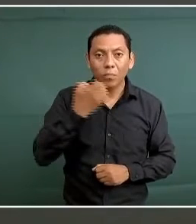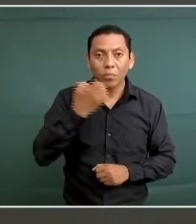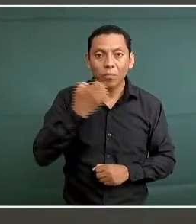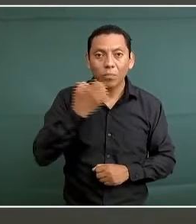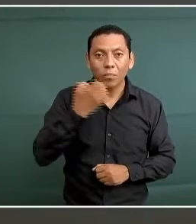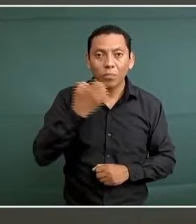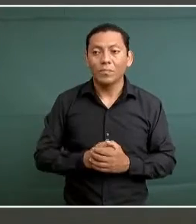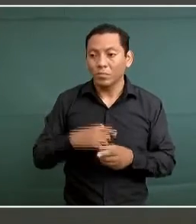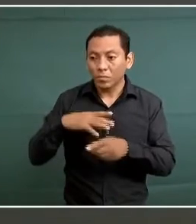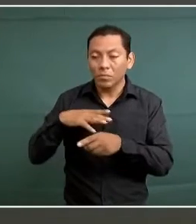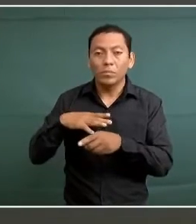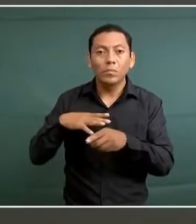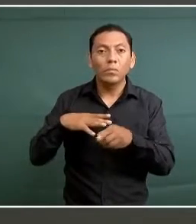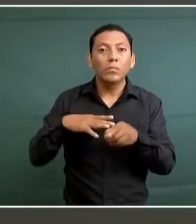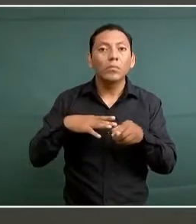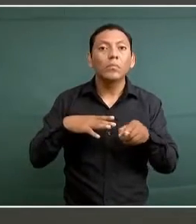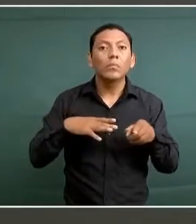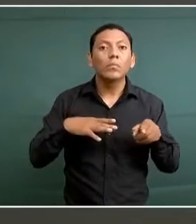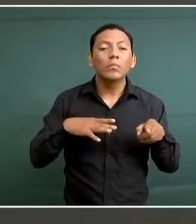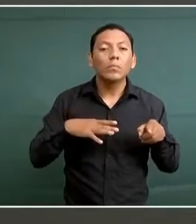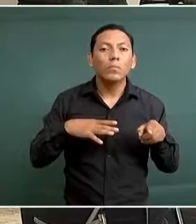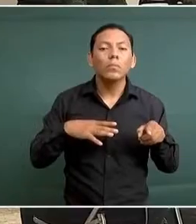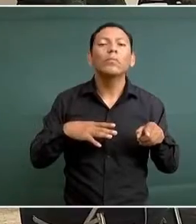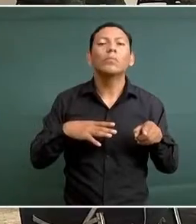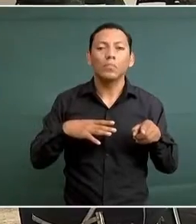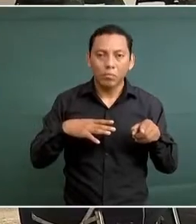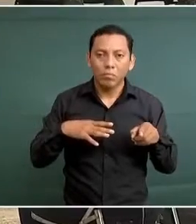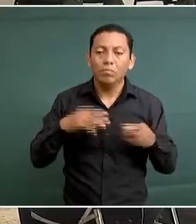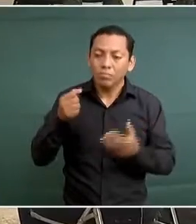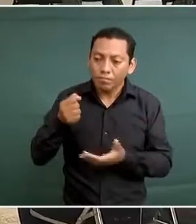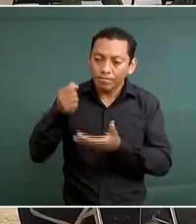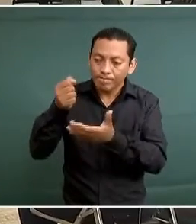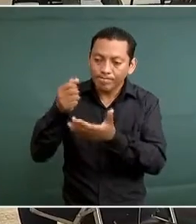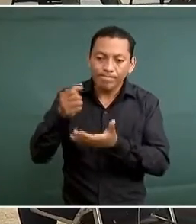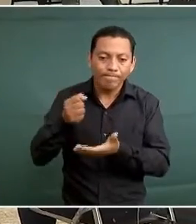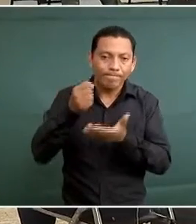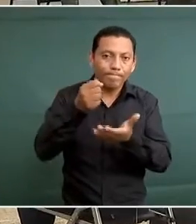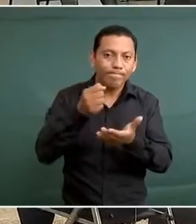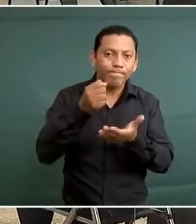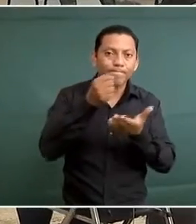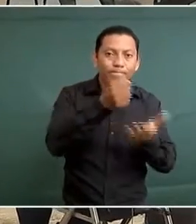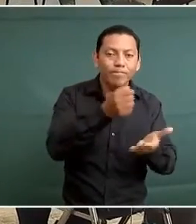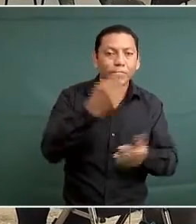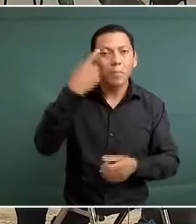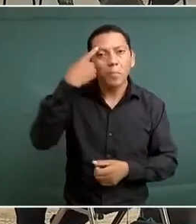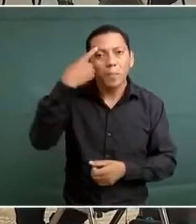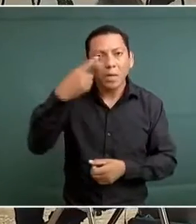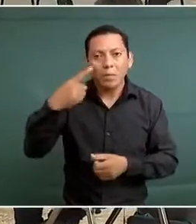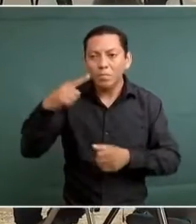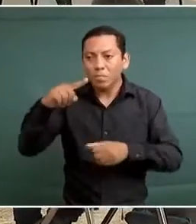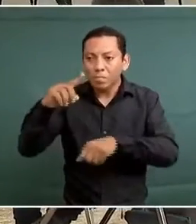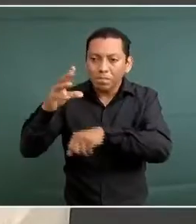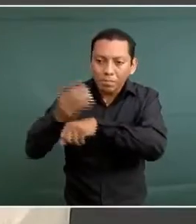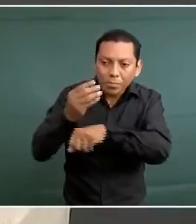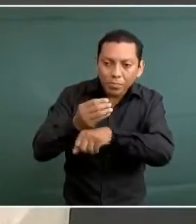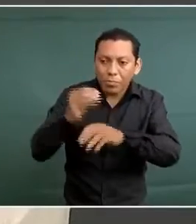están recibiendo directamente su presupuesto para mantenimiento